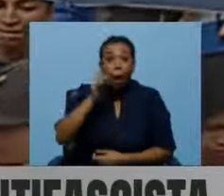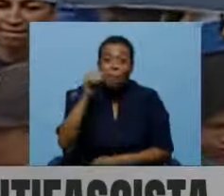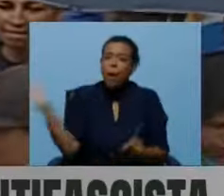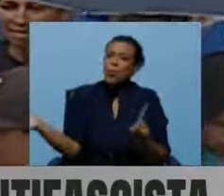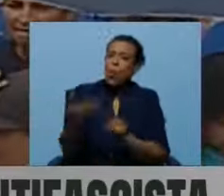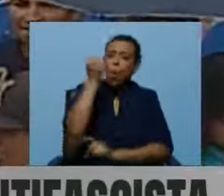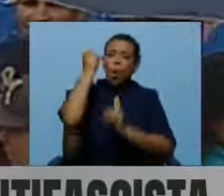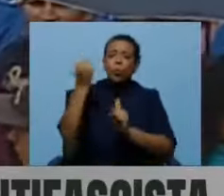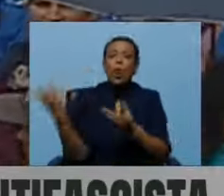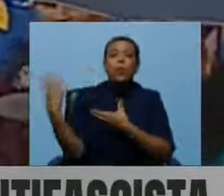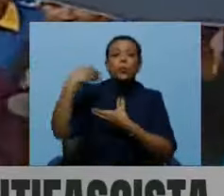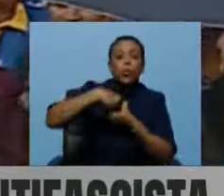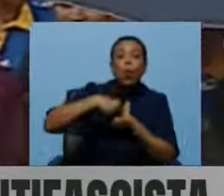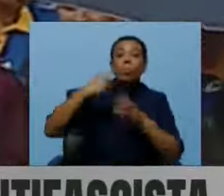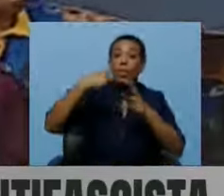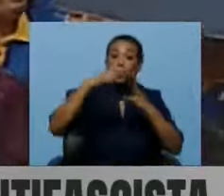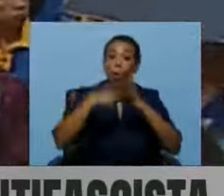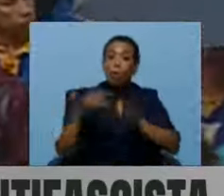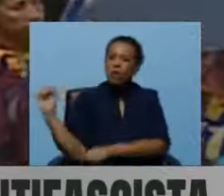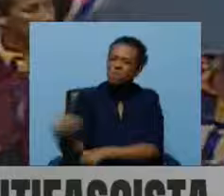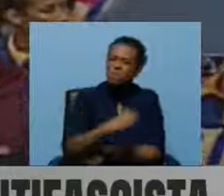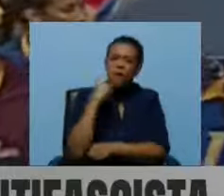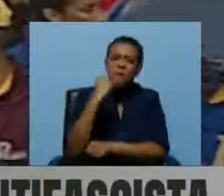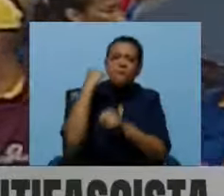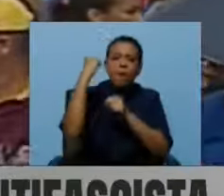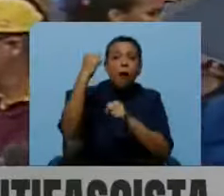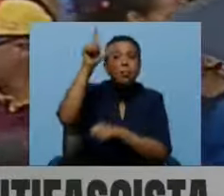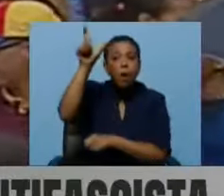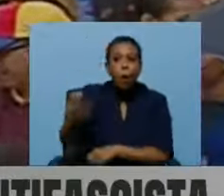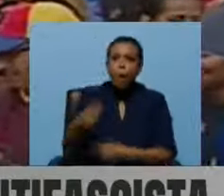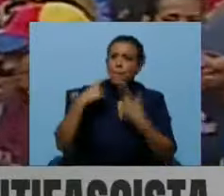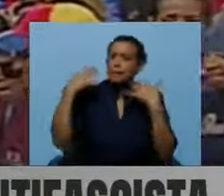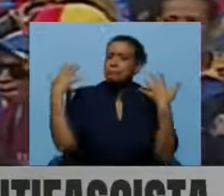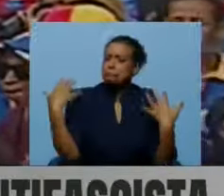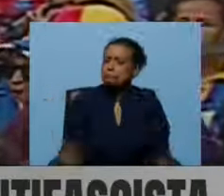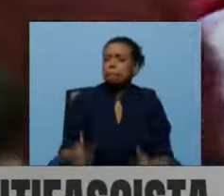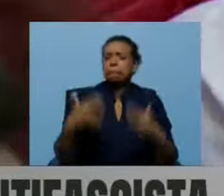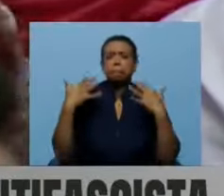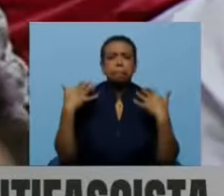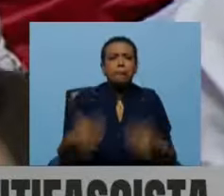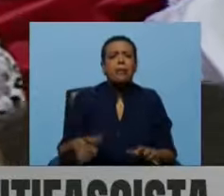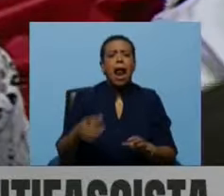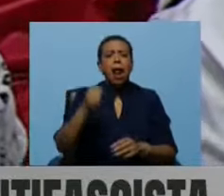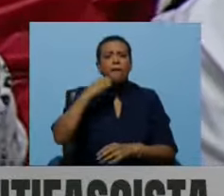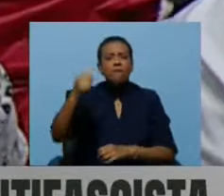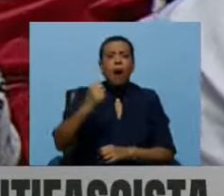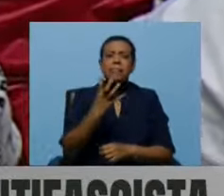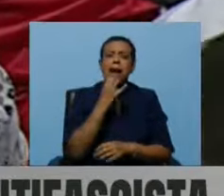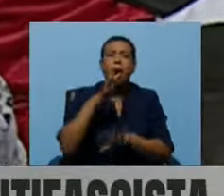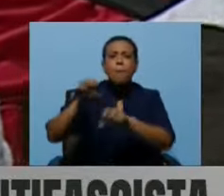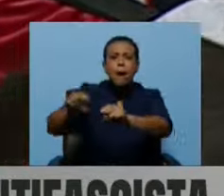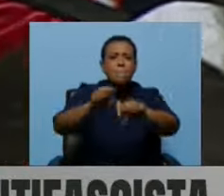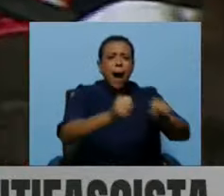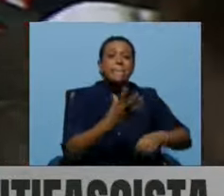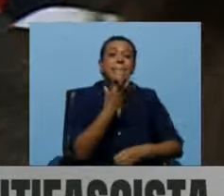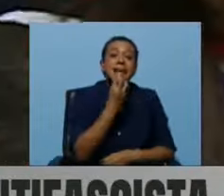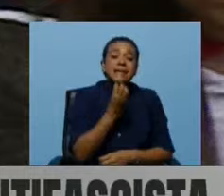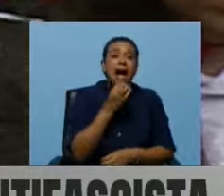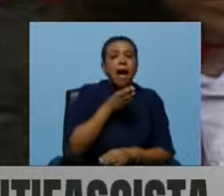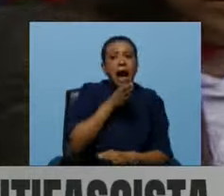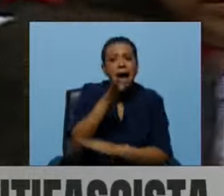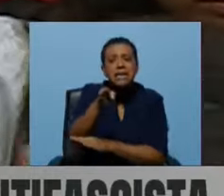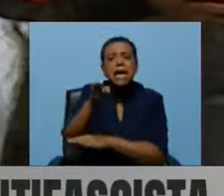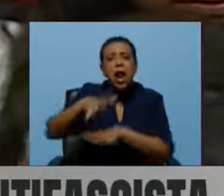logros incluyen varias derrotas infligidas a las fuerzas ocupantes de Israel,